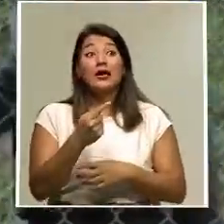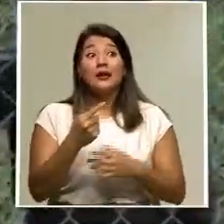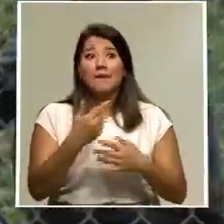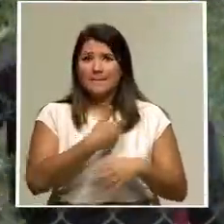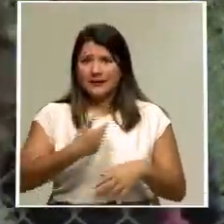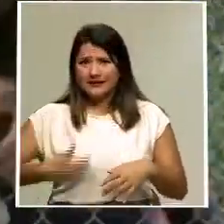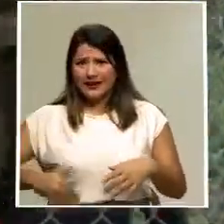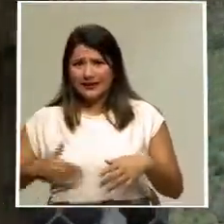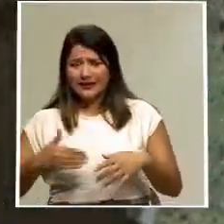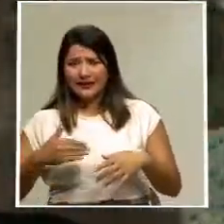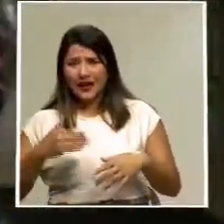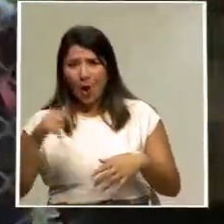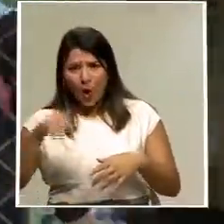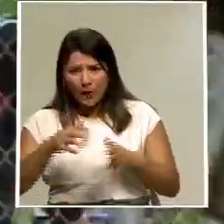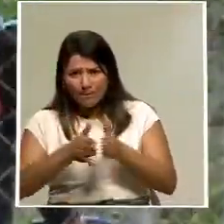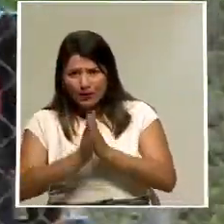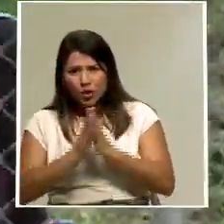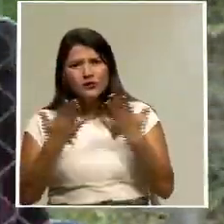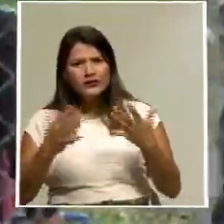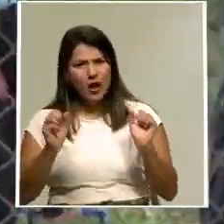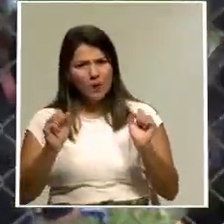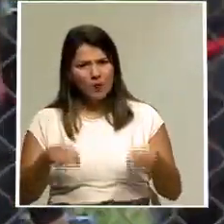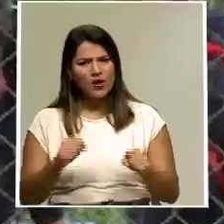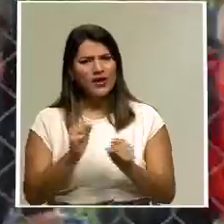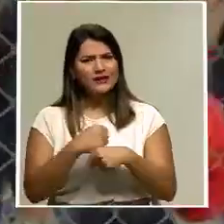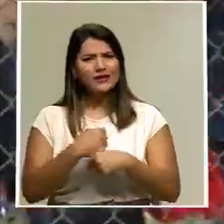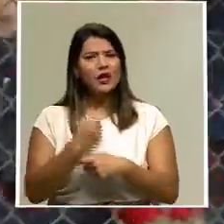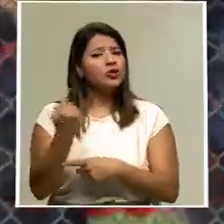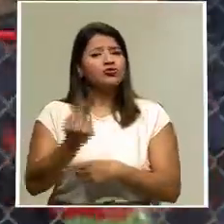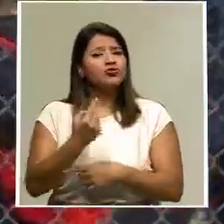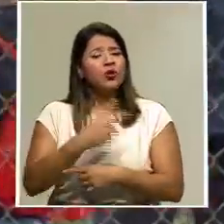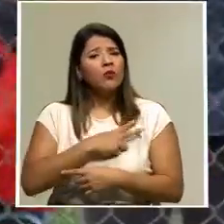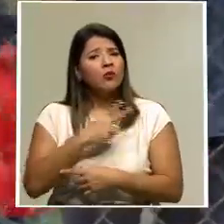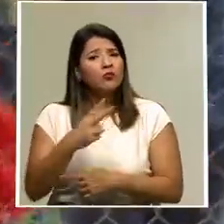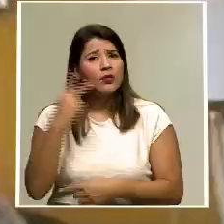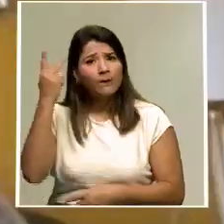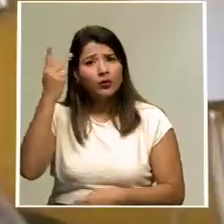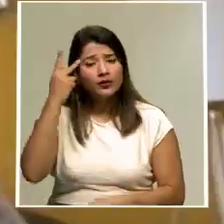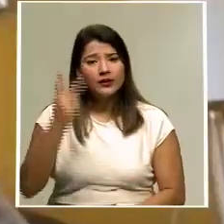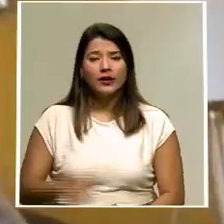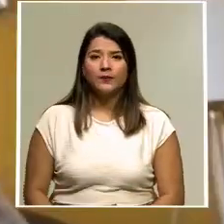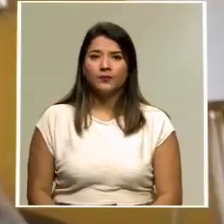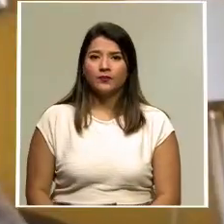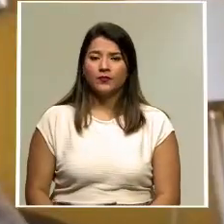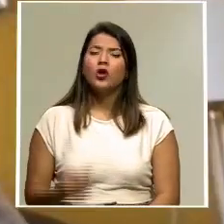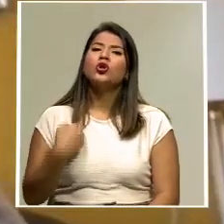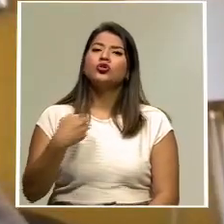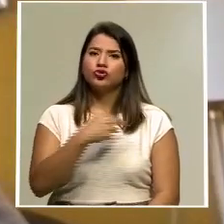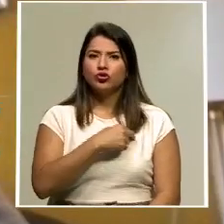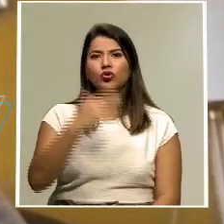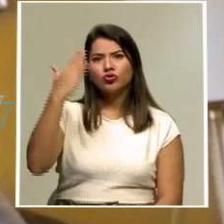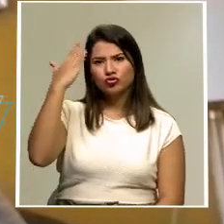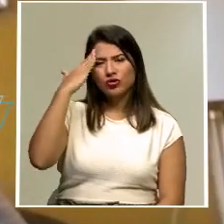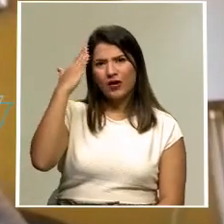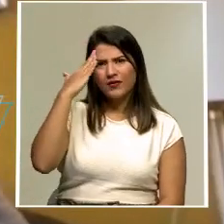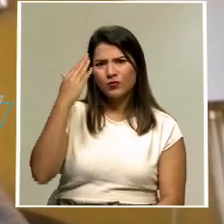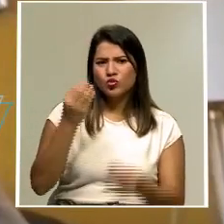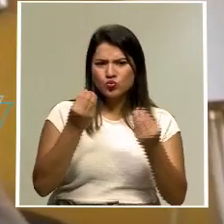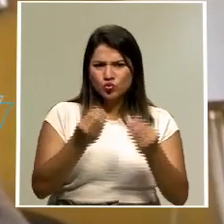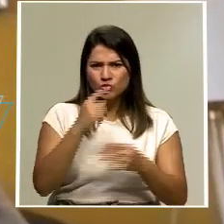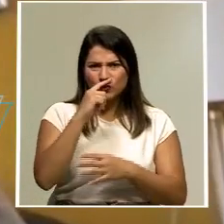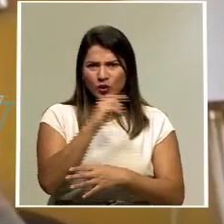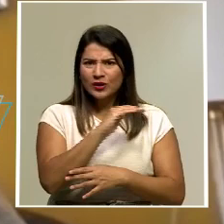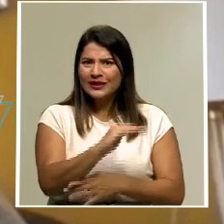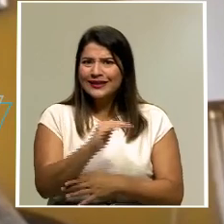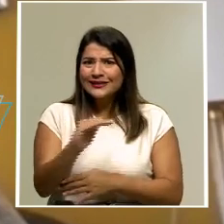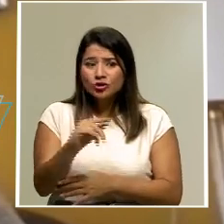ya se puede hacer y que solo es un tema de voluntad política. Sabemos evidentemente que hay menores de edad que